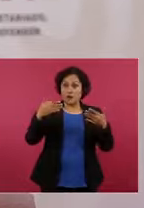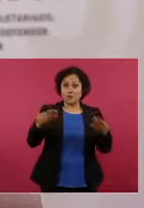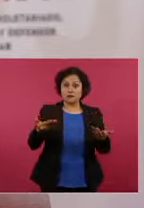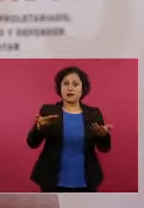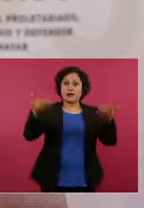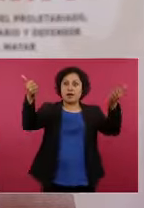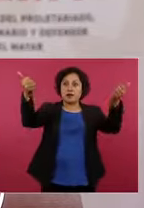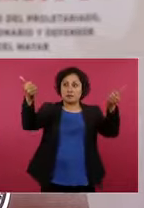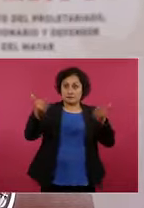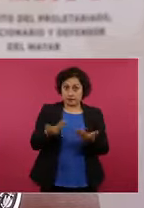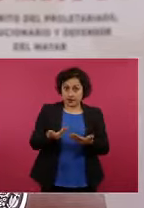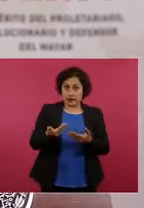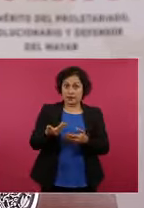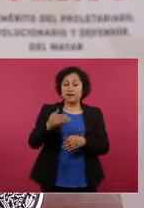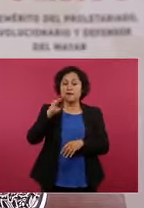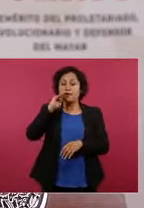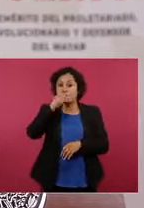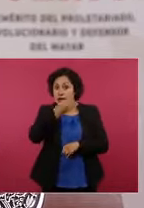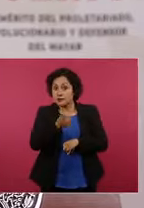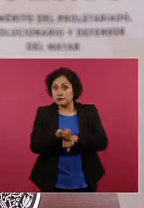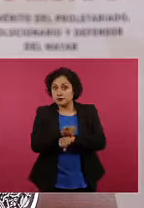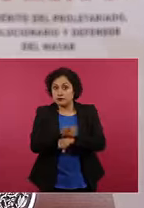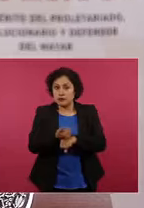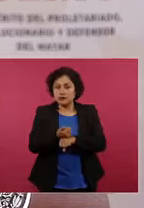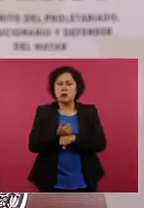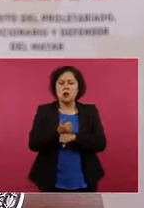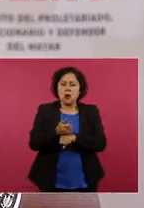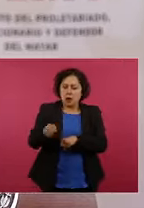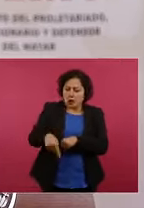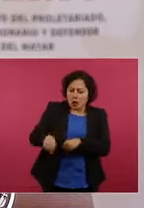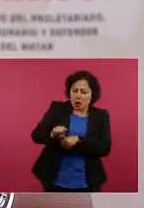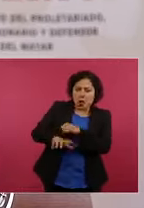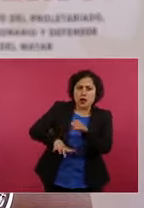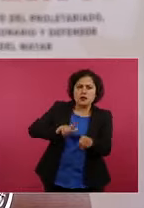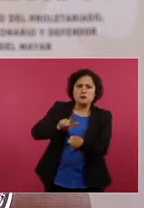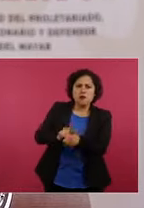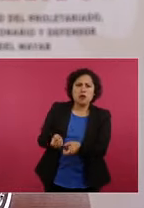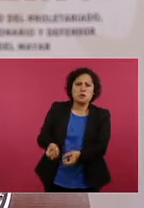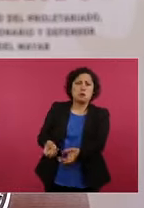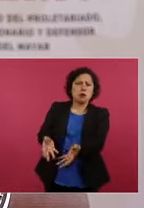sí se permite el maíz amarillo,